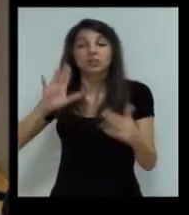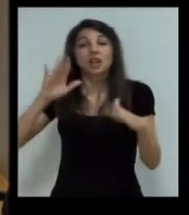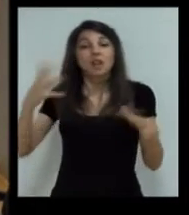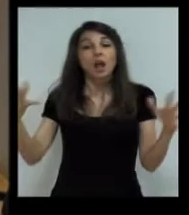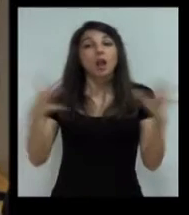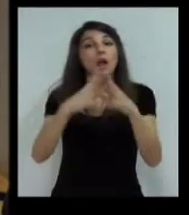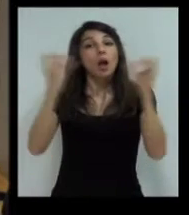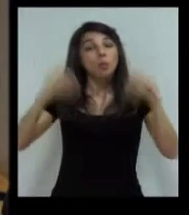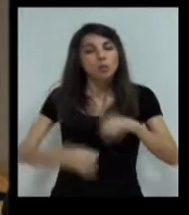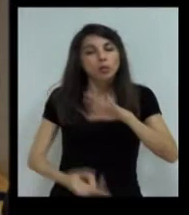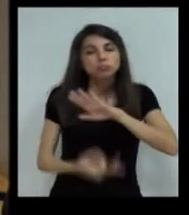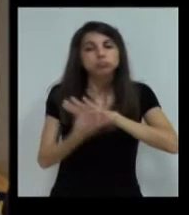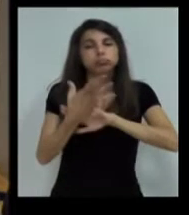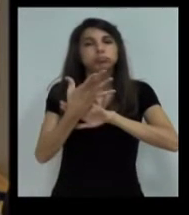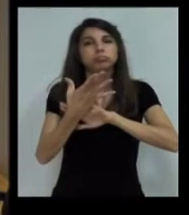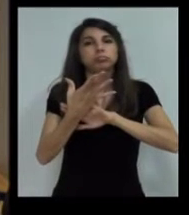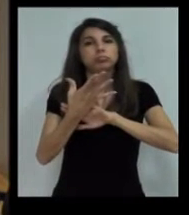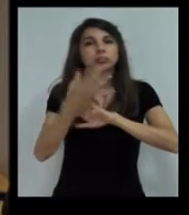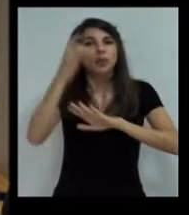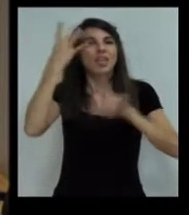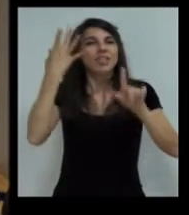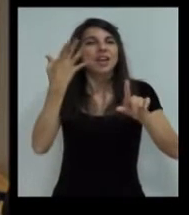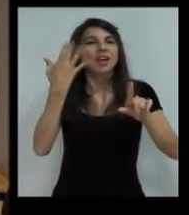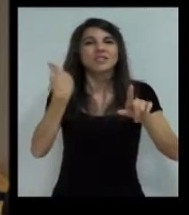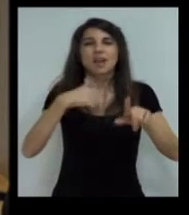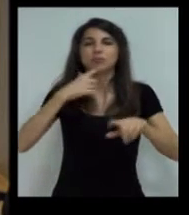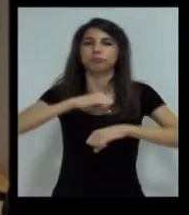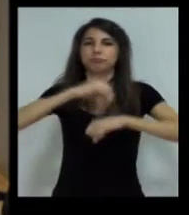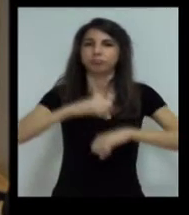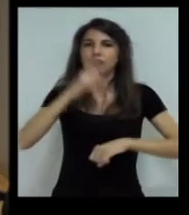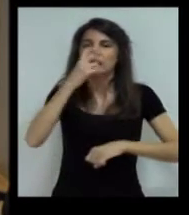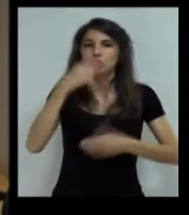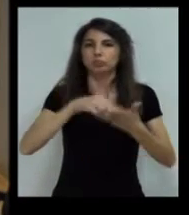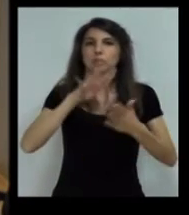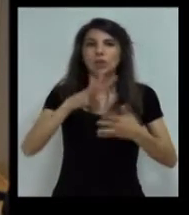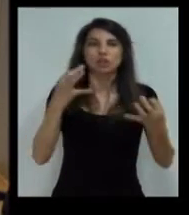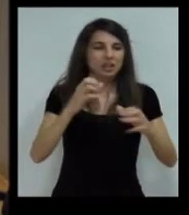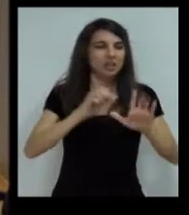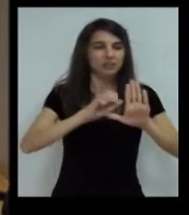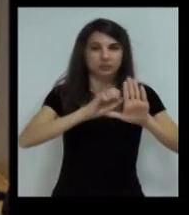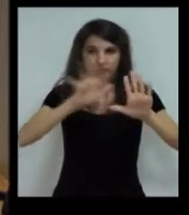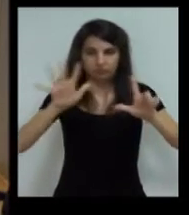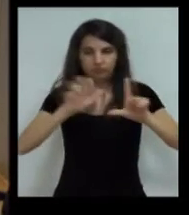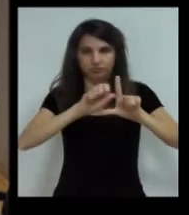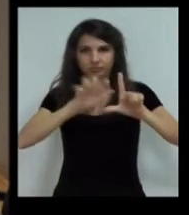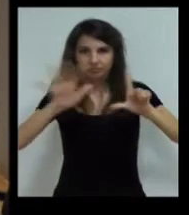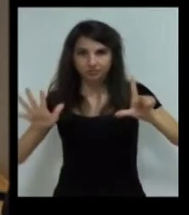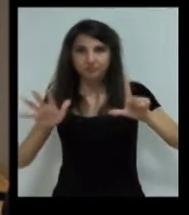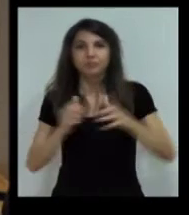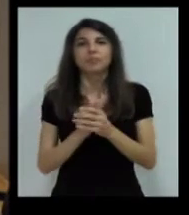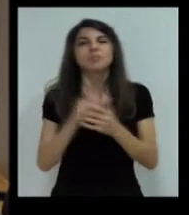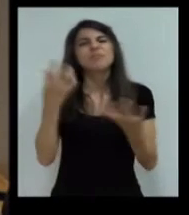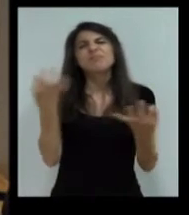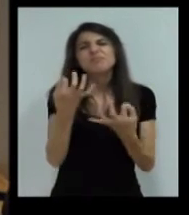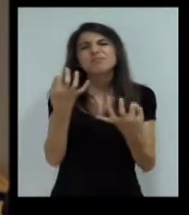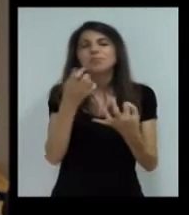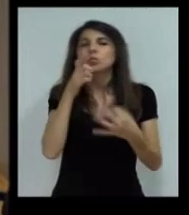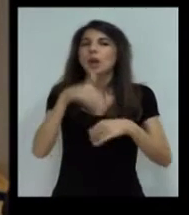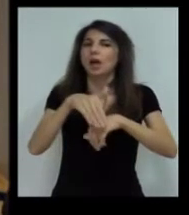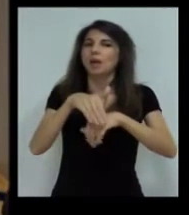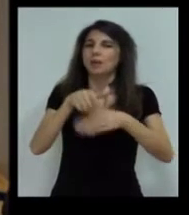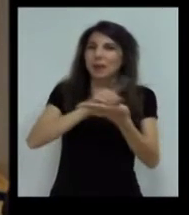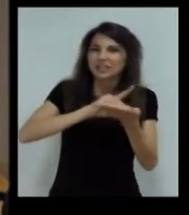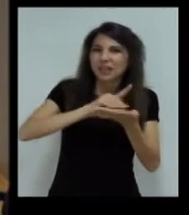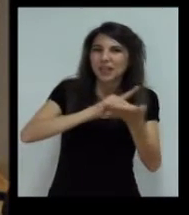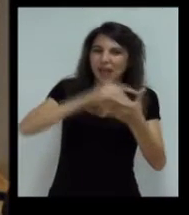termina concretando en el año 2004 en lo que conocemos como el Centro Español de Subtitulado y Audiodescripción, que de alguna manera es una especie de gran base de datos en la que